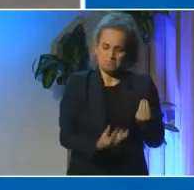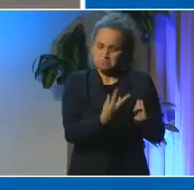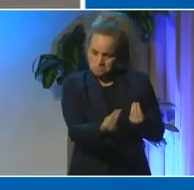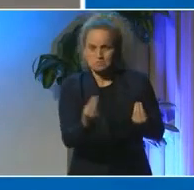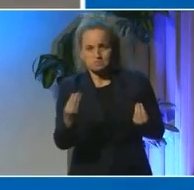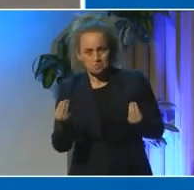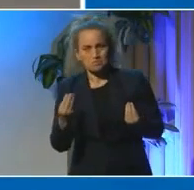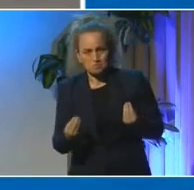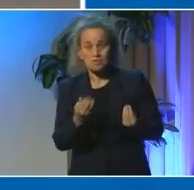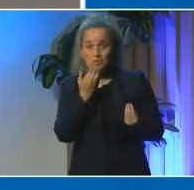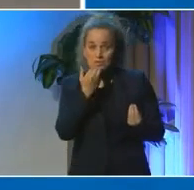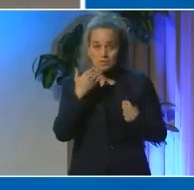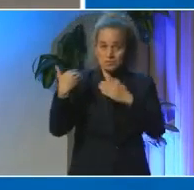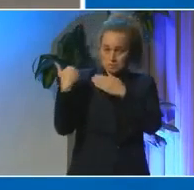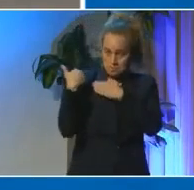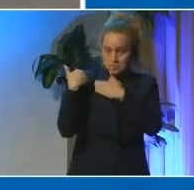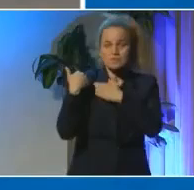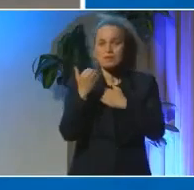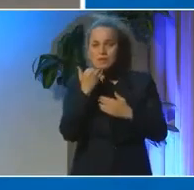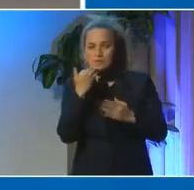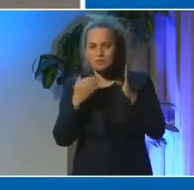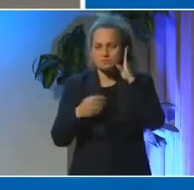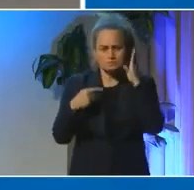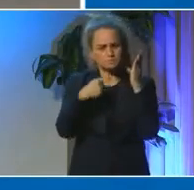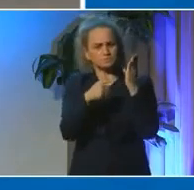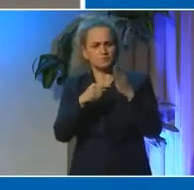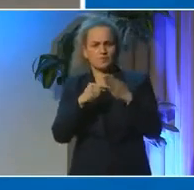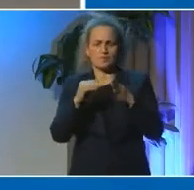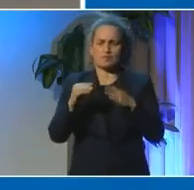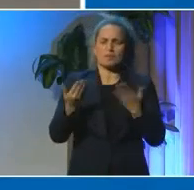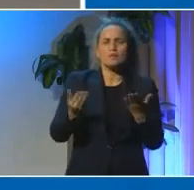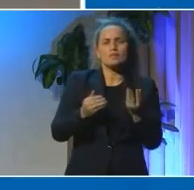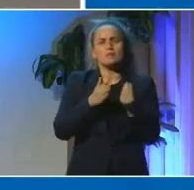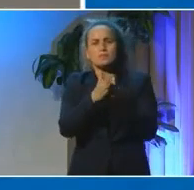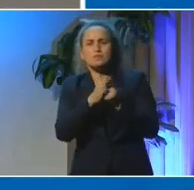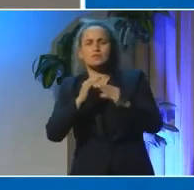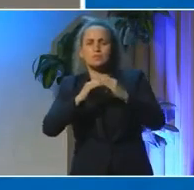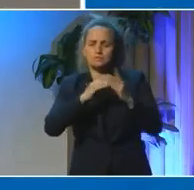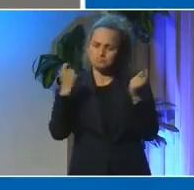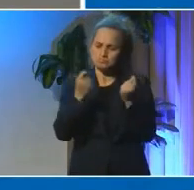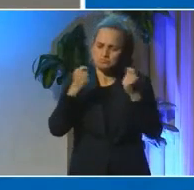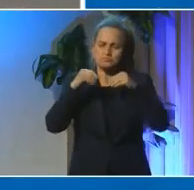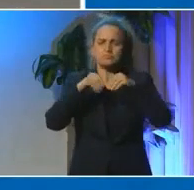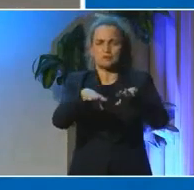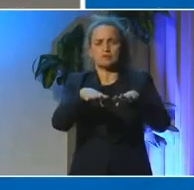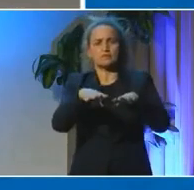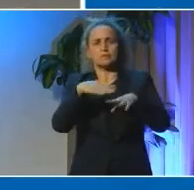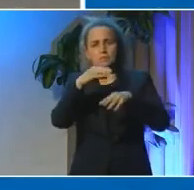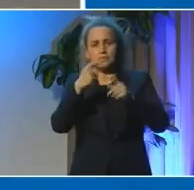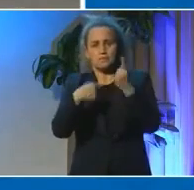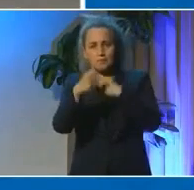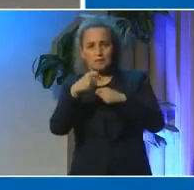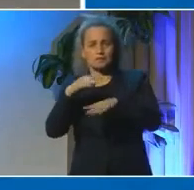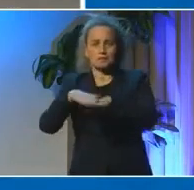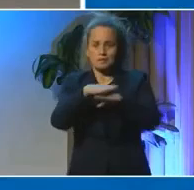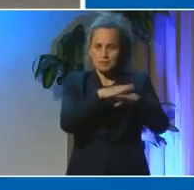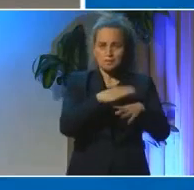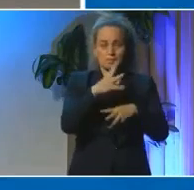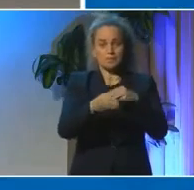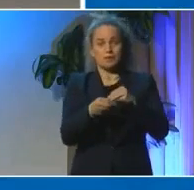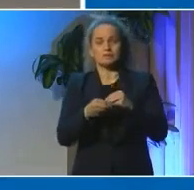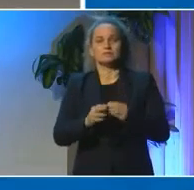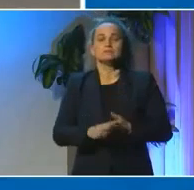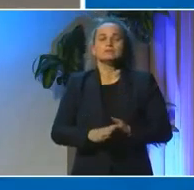de hacerse responsable de Cuántos aparatos y dispositivos ponen en el mercado sino una parte esencial en la ecuación sin